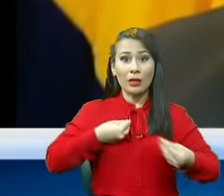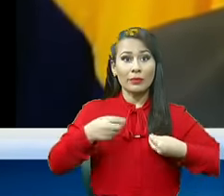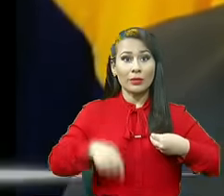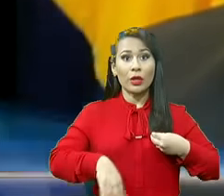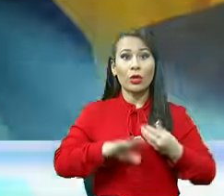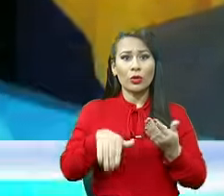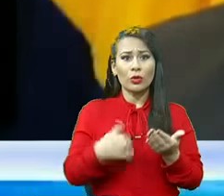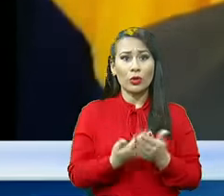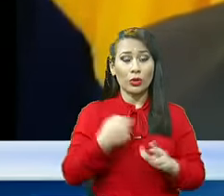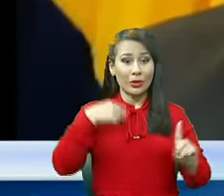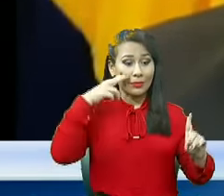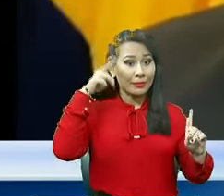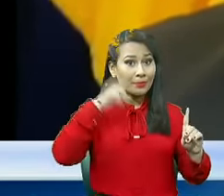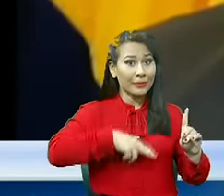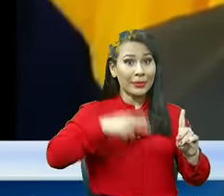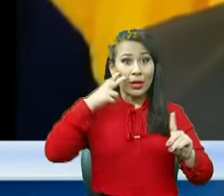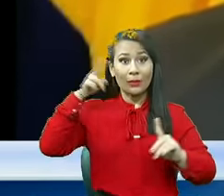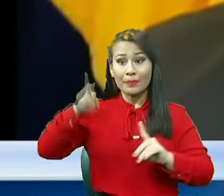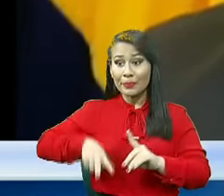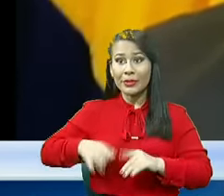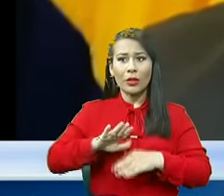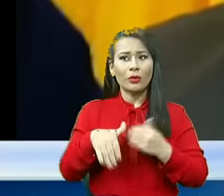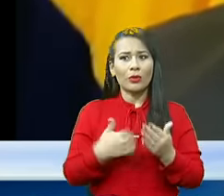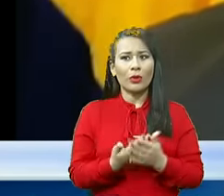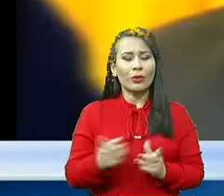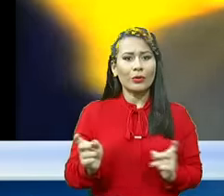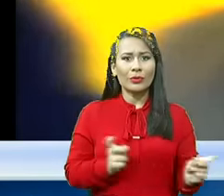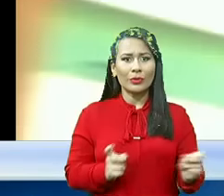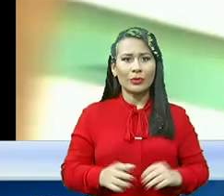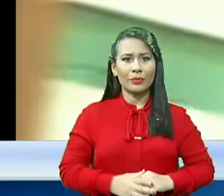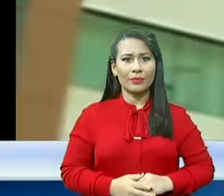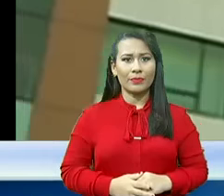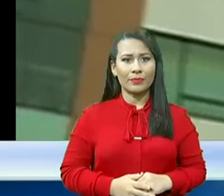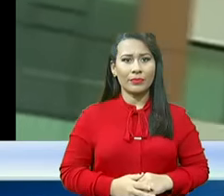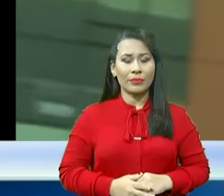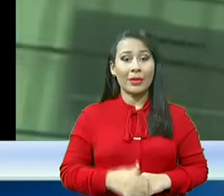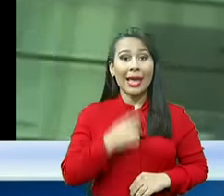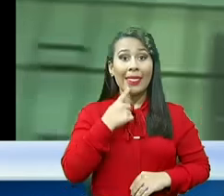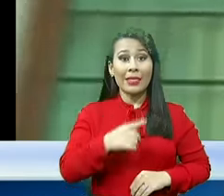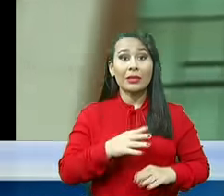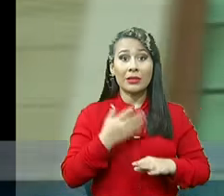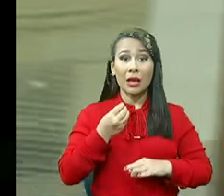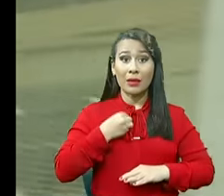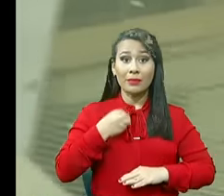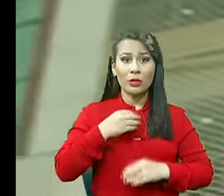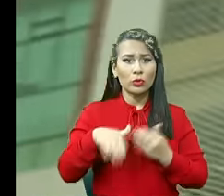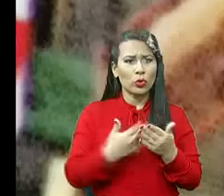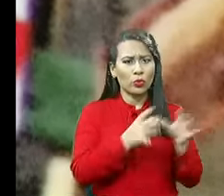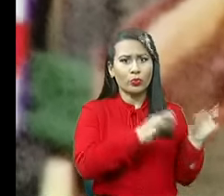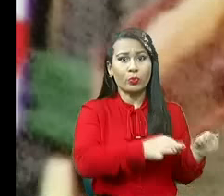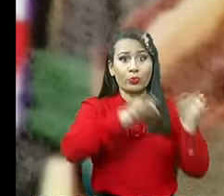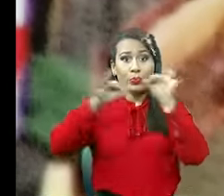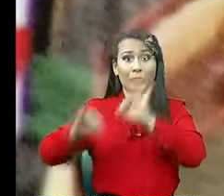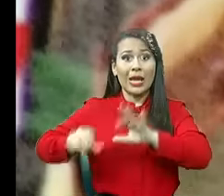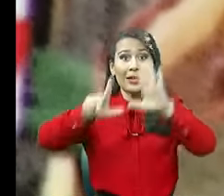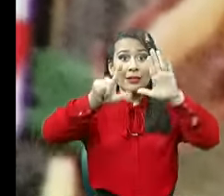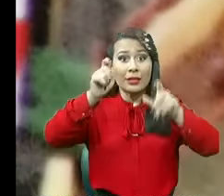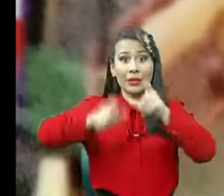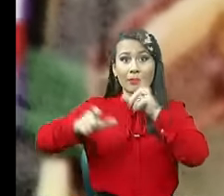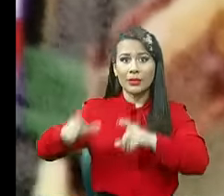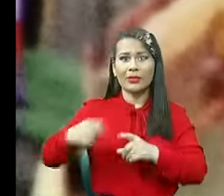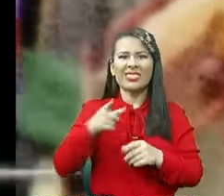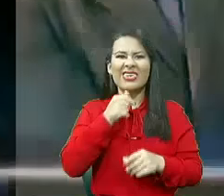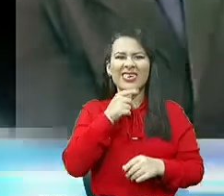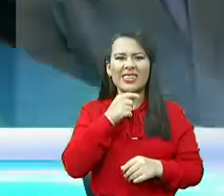todos estos elementos de convicción a la fiscalía general del estado al hospital Guayaquil trasladaron a siete hinchas que sufrieron